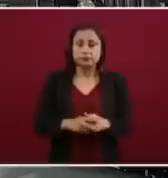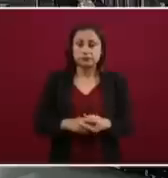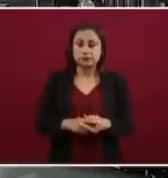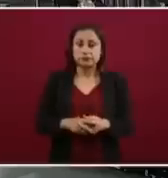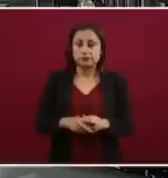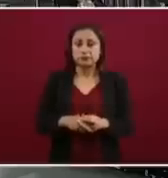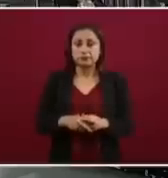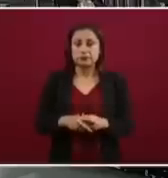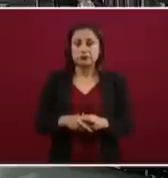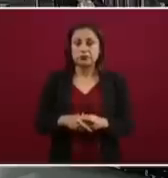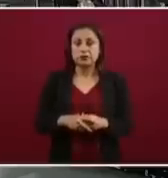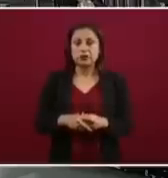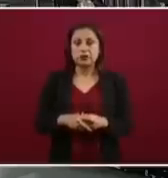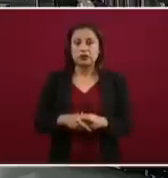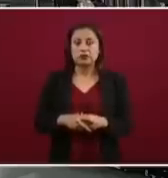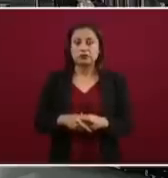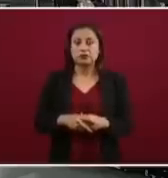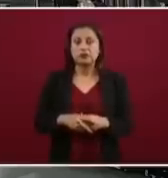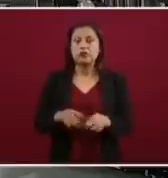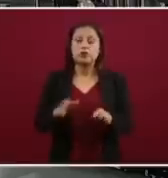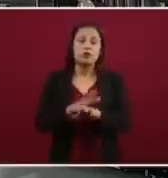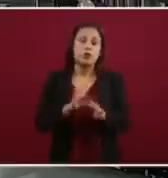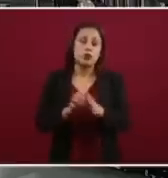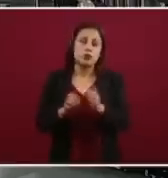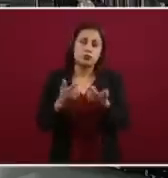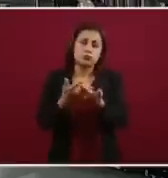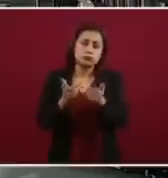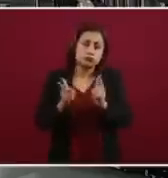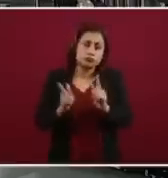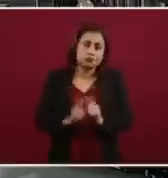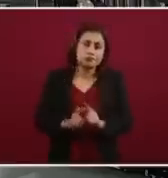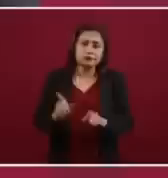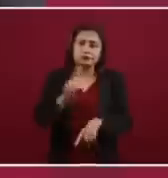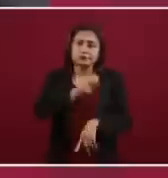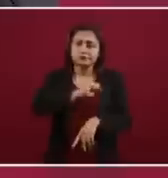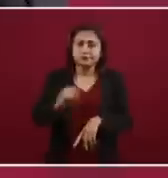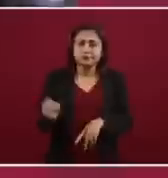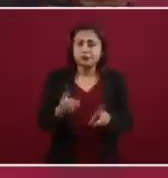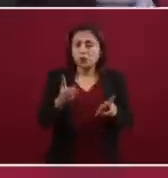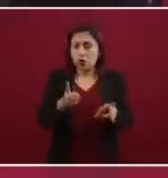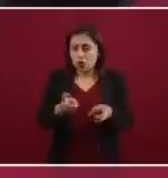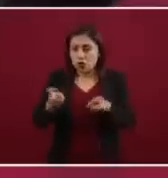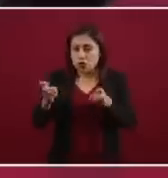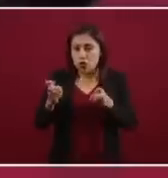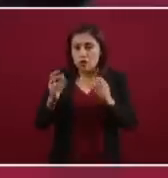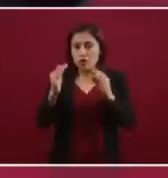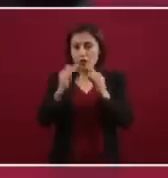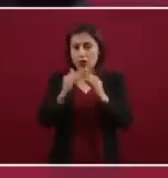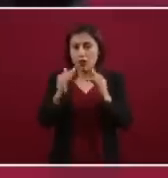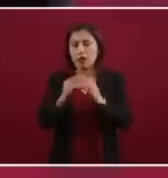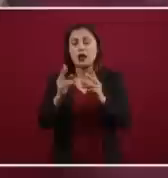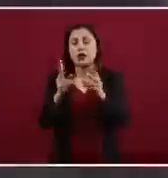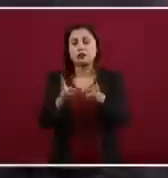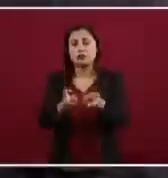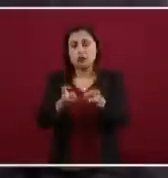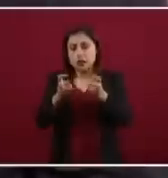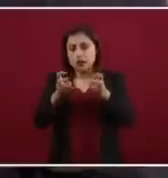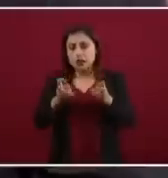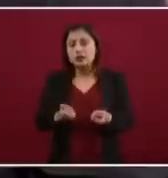delincuencia en general, en robo, casa, habitación, en el robo de